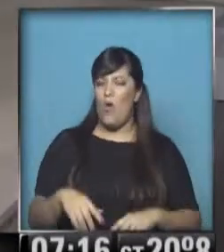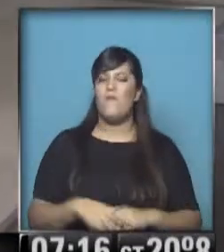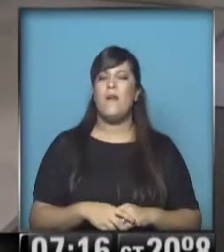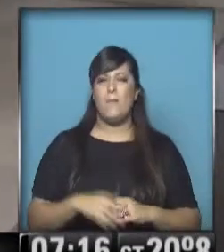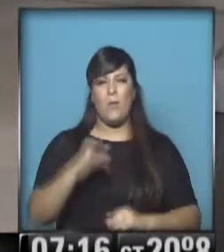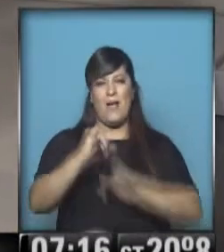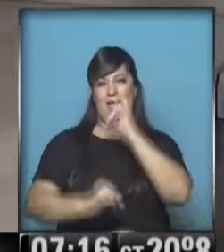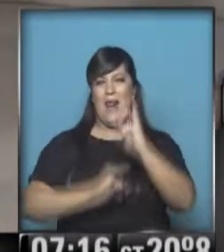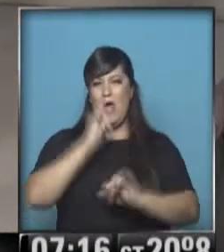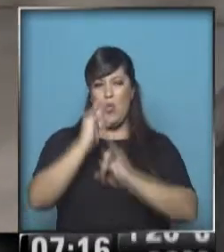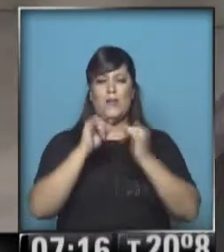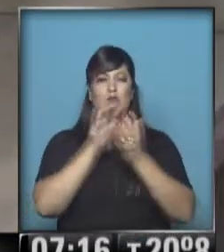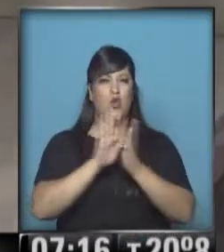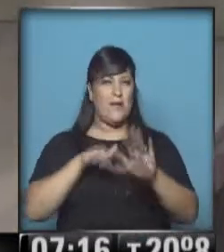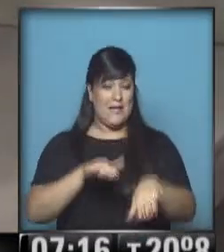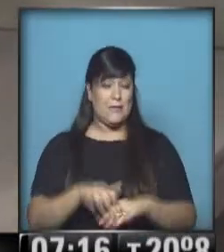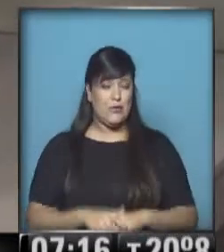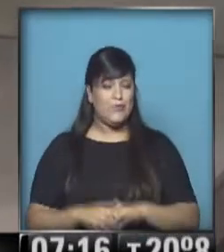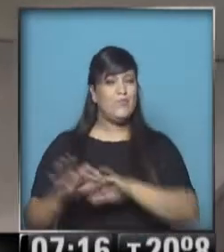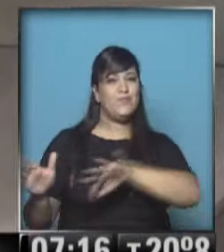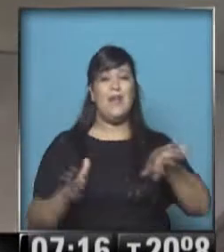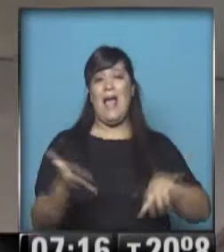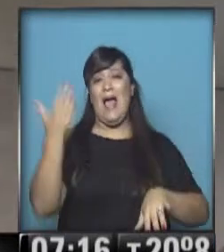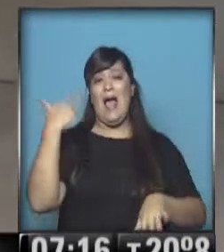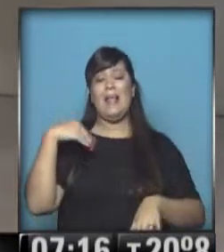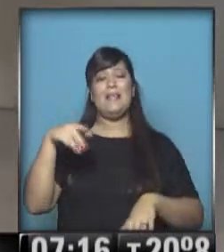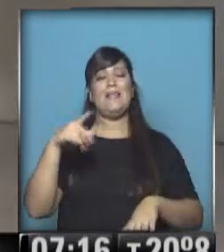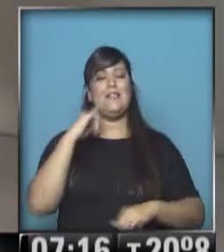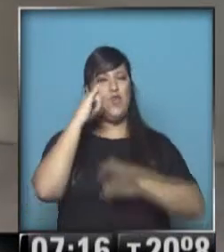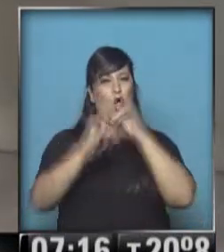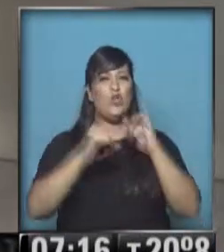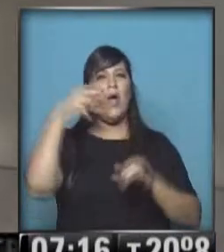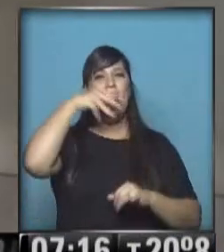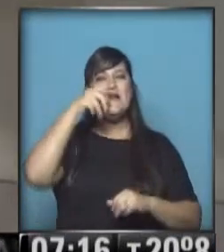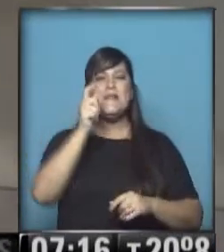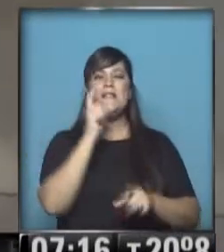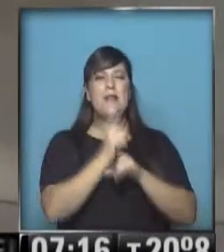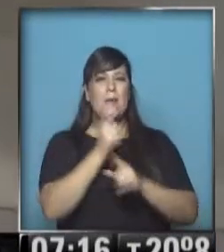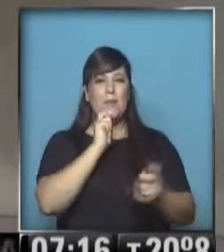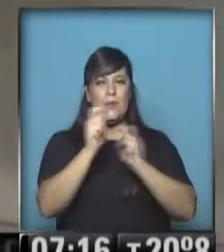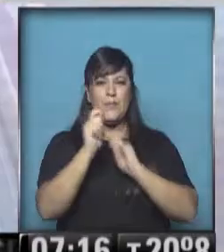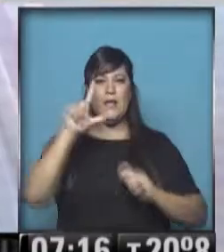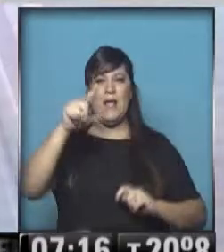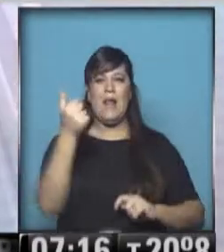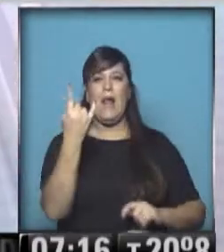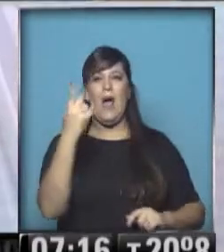seguir repasando el tránsito en esta mañana. Te lo adelantamos, Aníbal. Fernández siempre habla con los periodistas. Allí estamos. Laura,